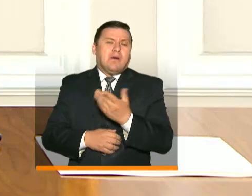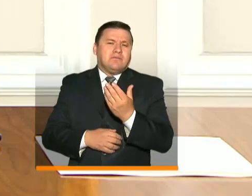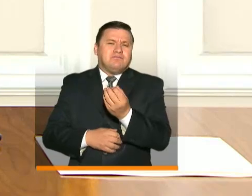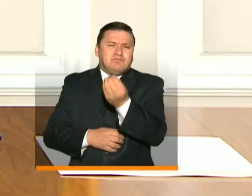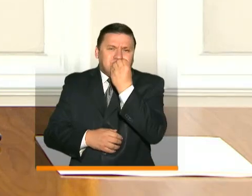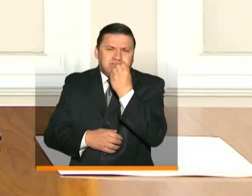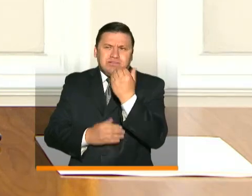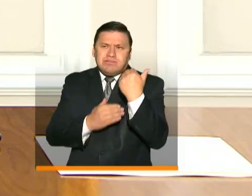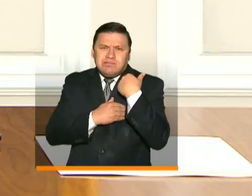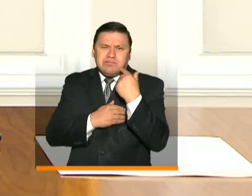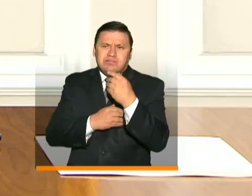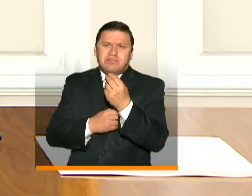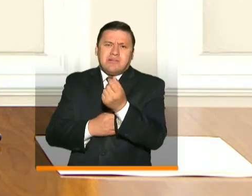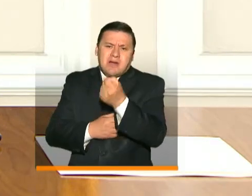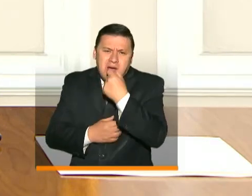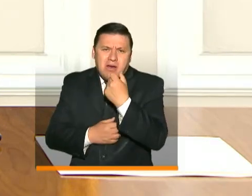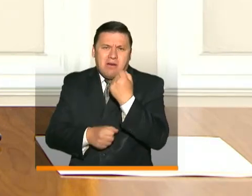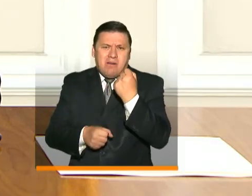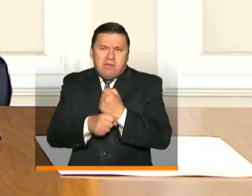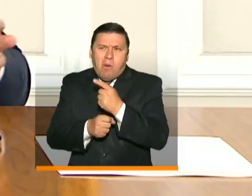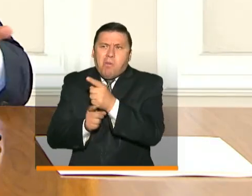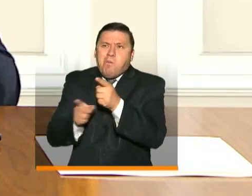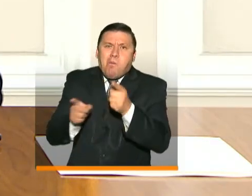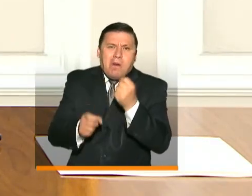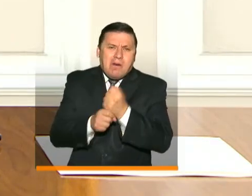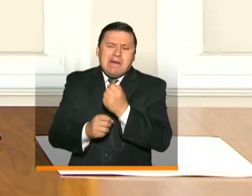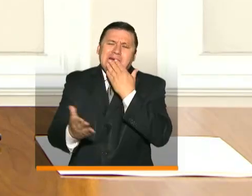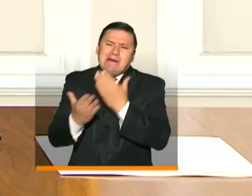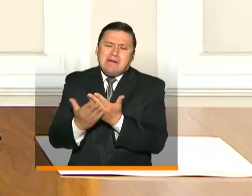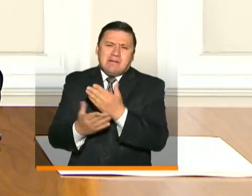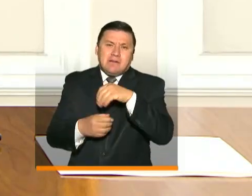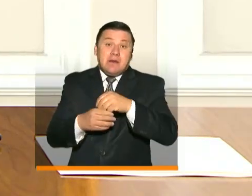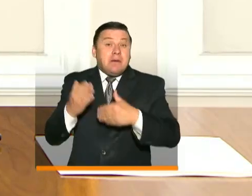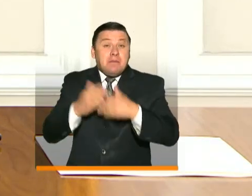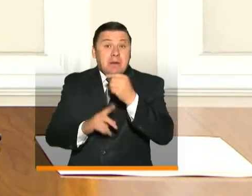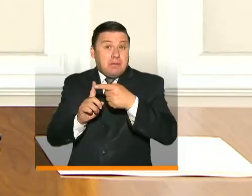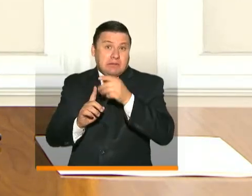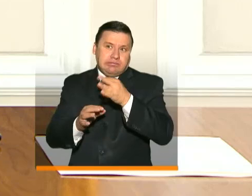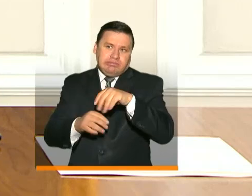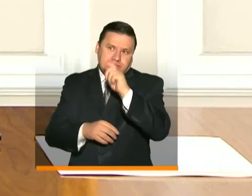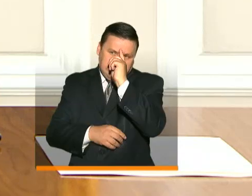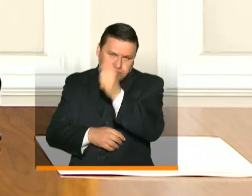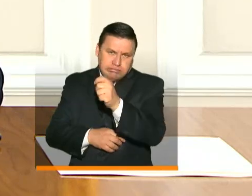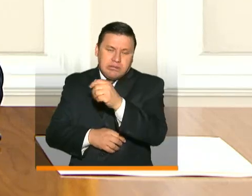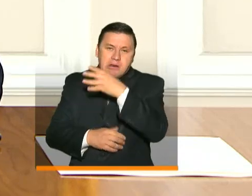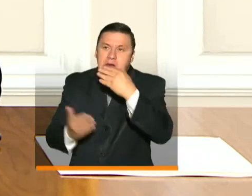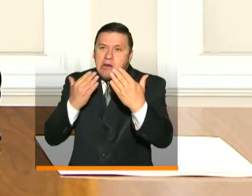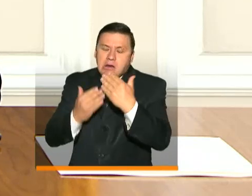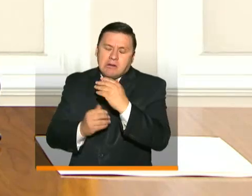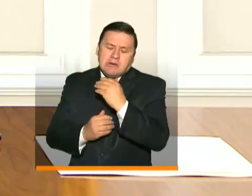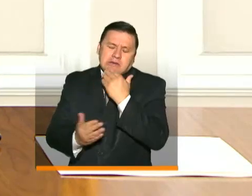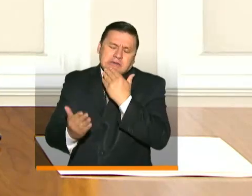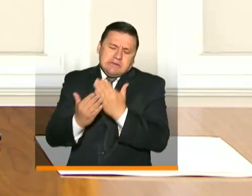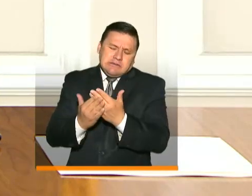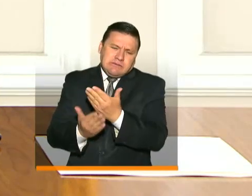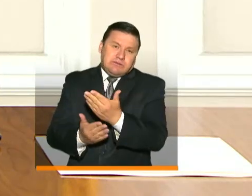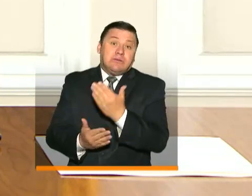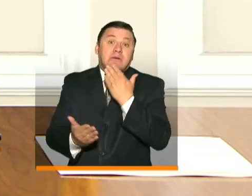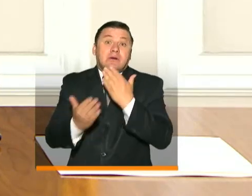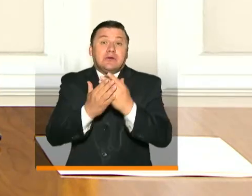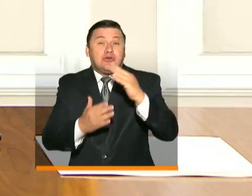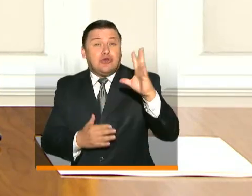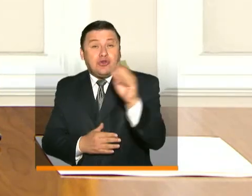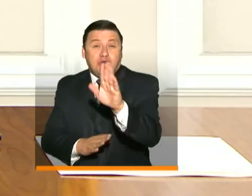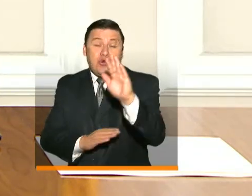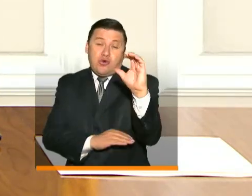cadenas de abastecimiento, de medicamentos, de alimentos, empezando por nuestros campesinos. Y claro, agradecerle a todos ustedes, a